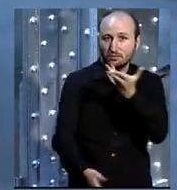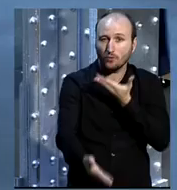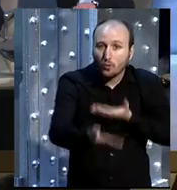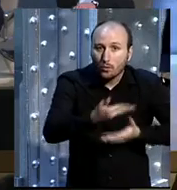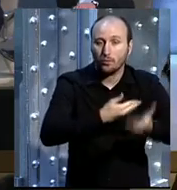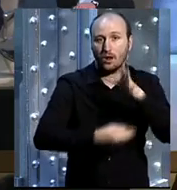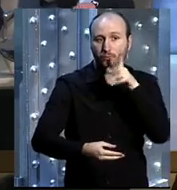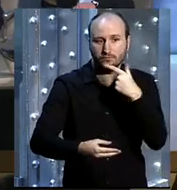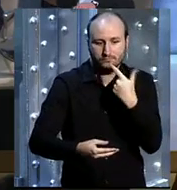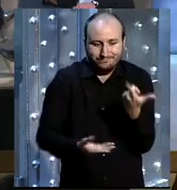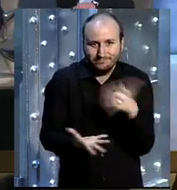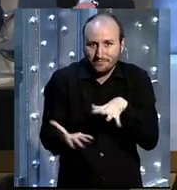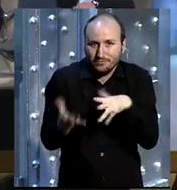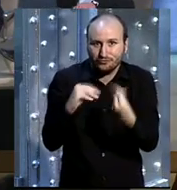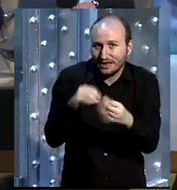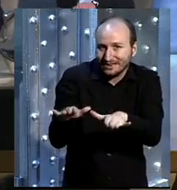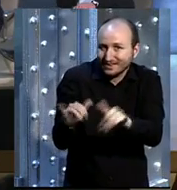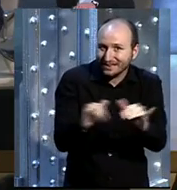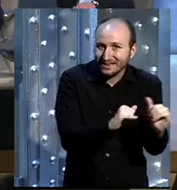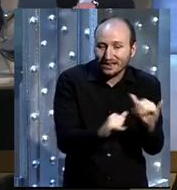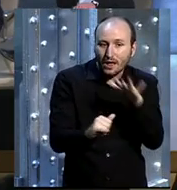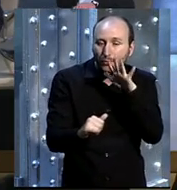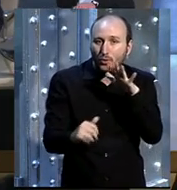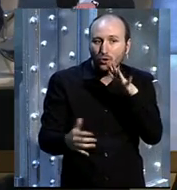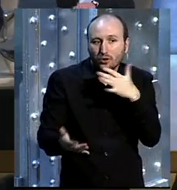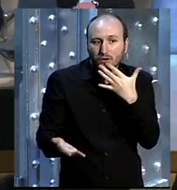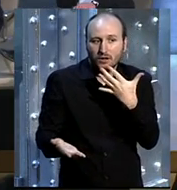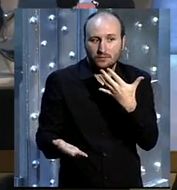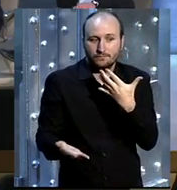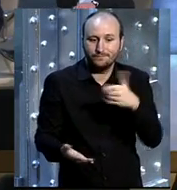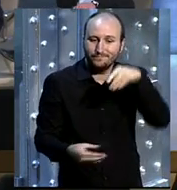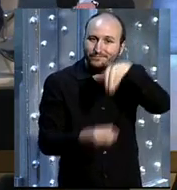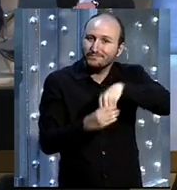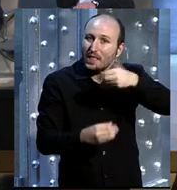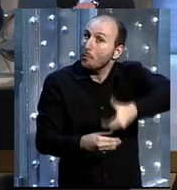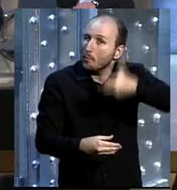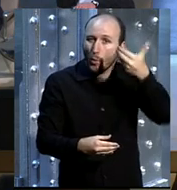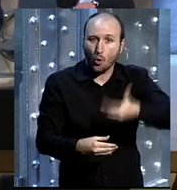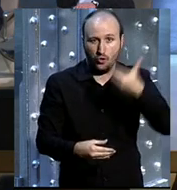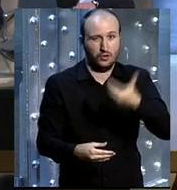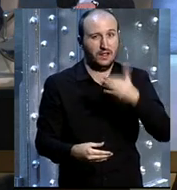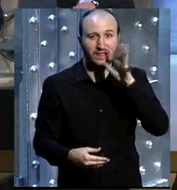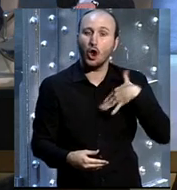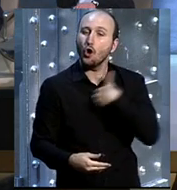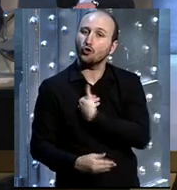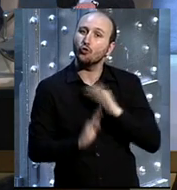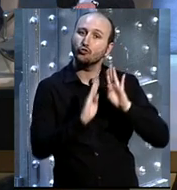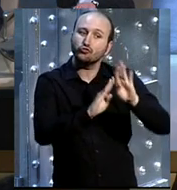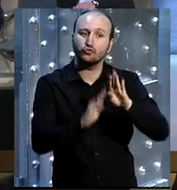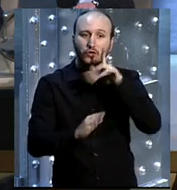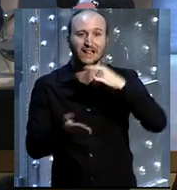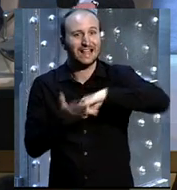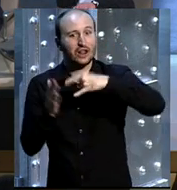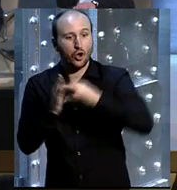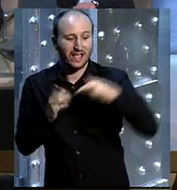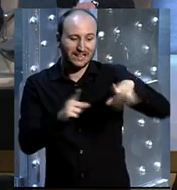en fin, no se ajustan, digamos, a la importancia que juega la tecnología en el desarrollo de